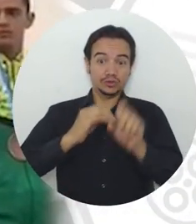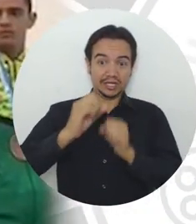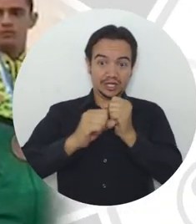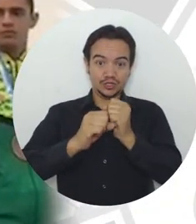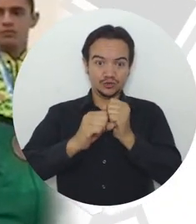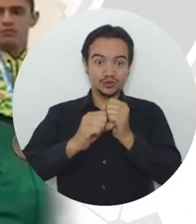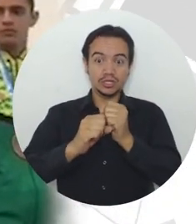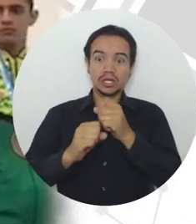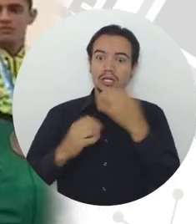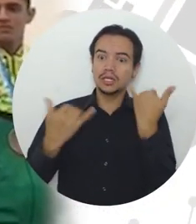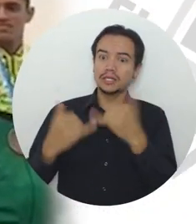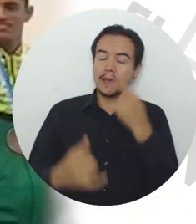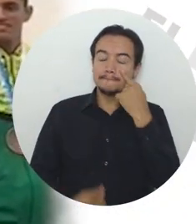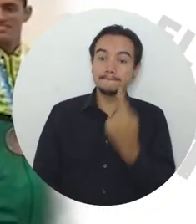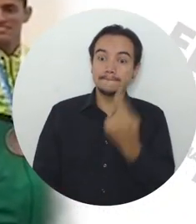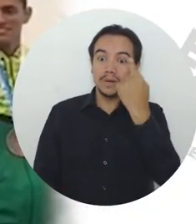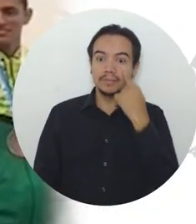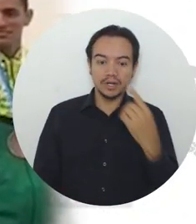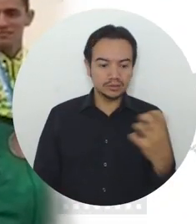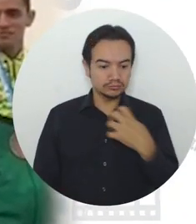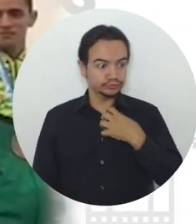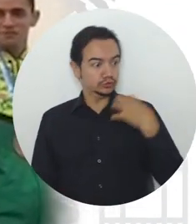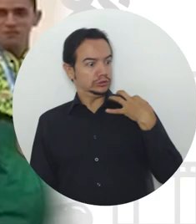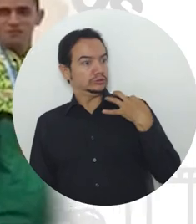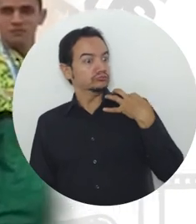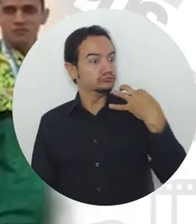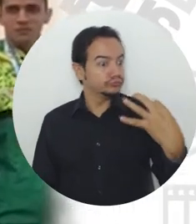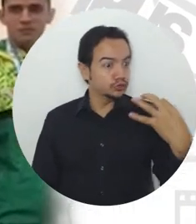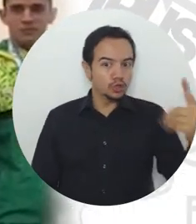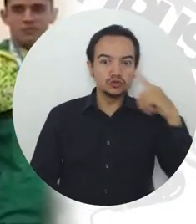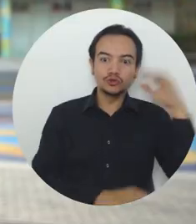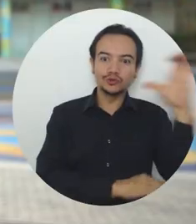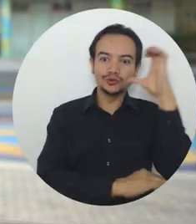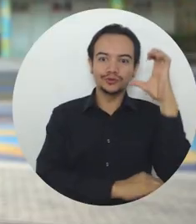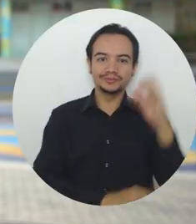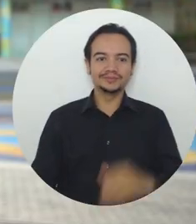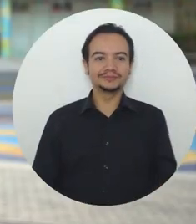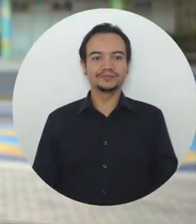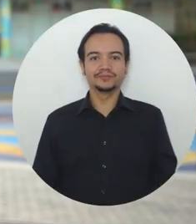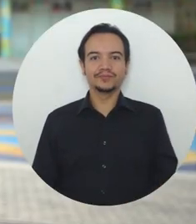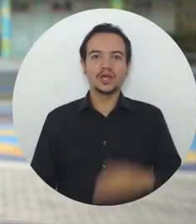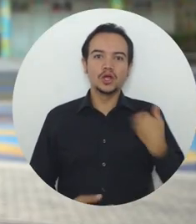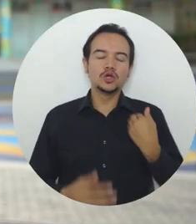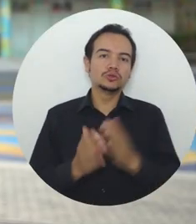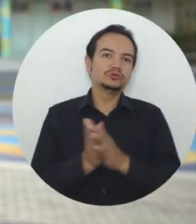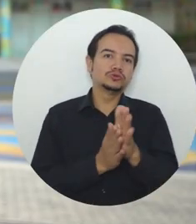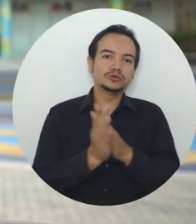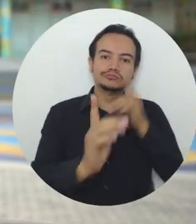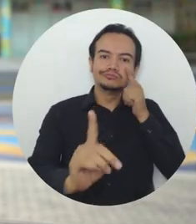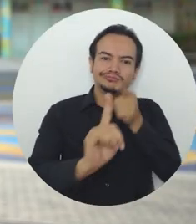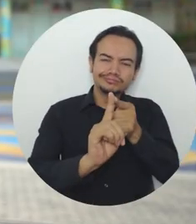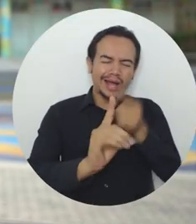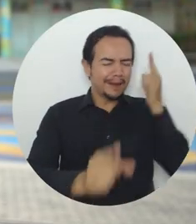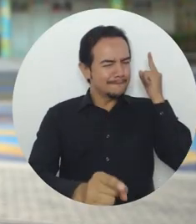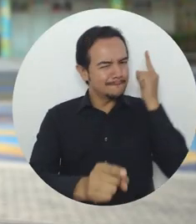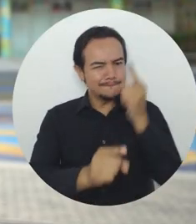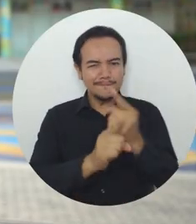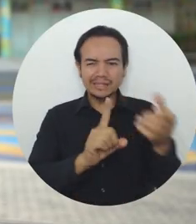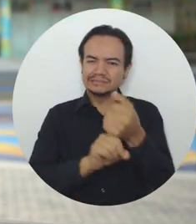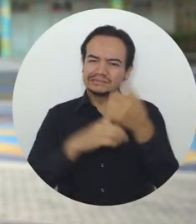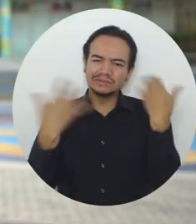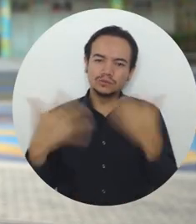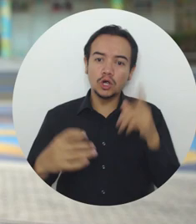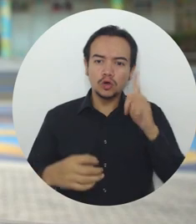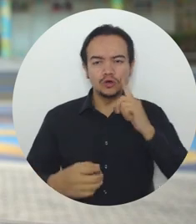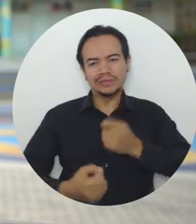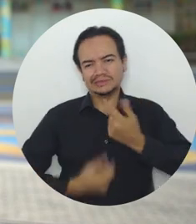sub-21-75, logrando por primera vez ser convocado en la Selección Colombia. Es un logro muy importante para mí, ya que son frutos de mucho